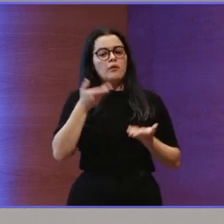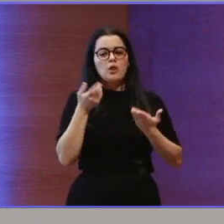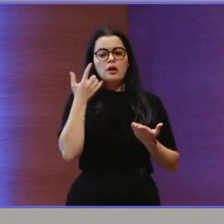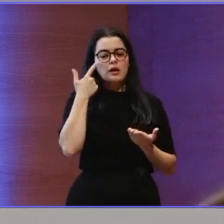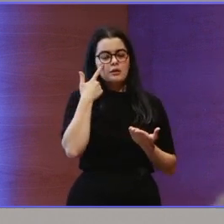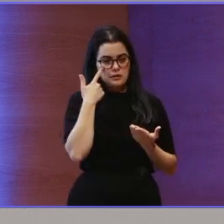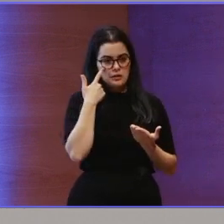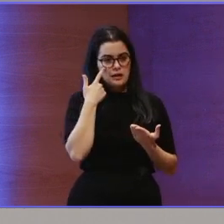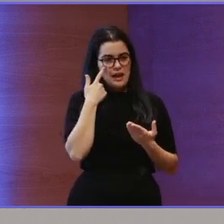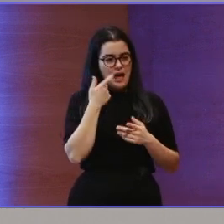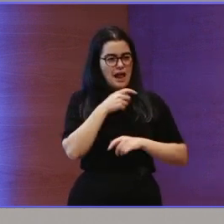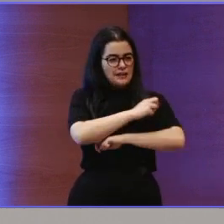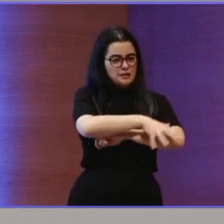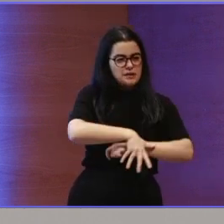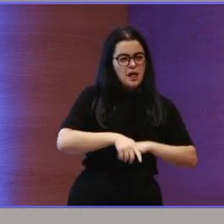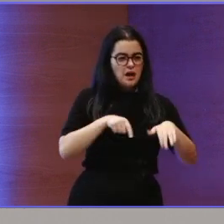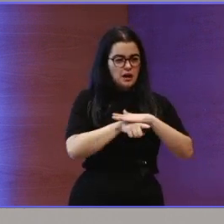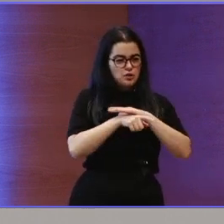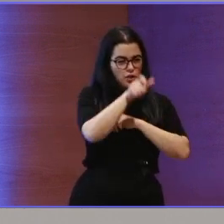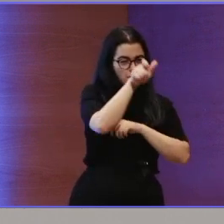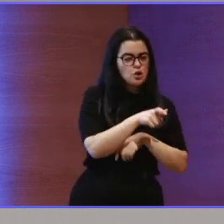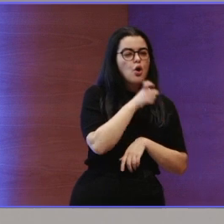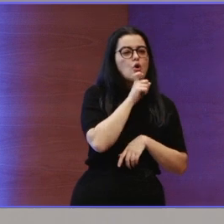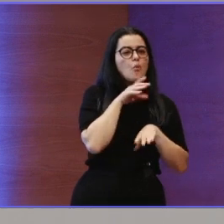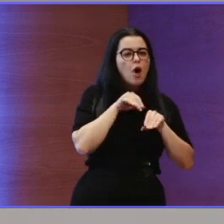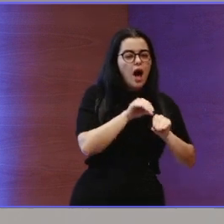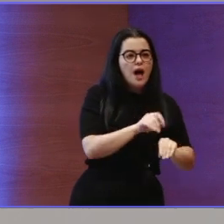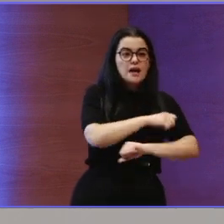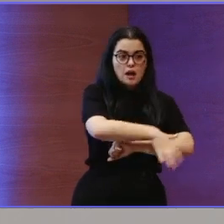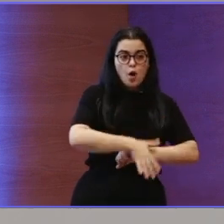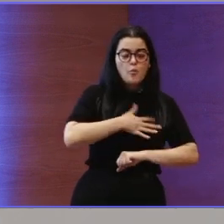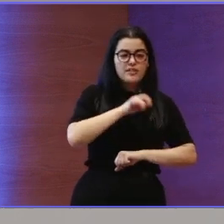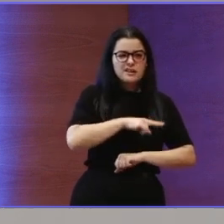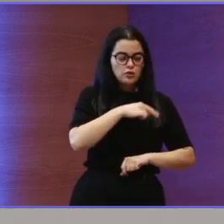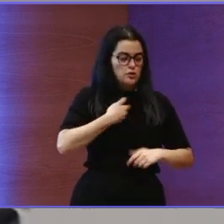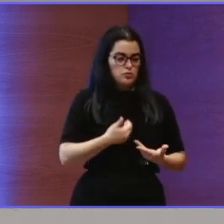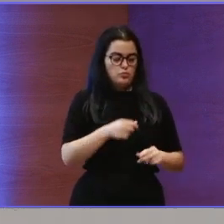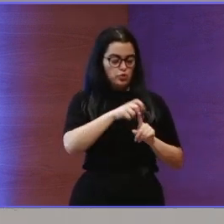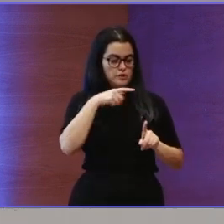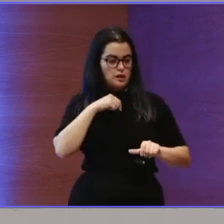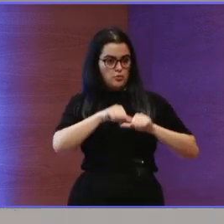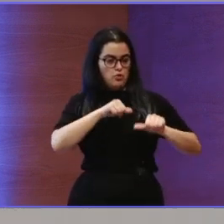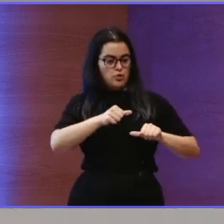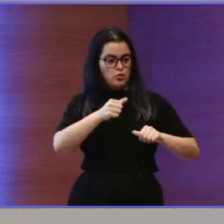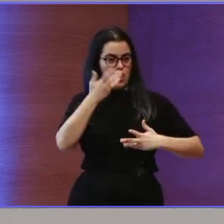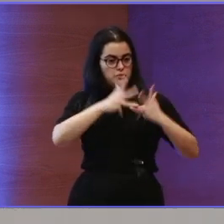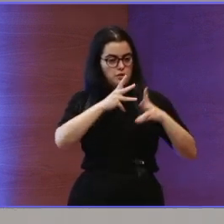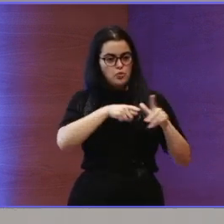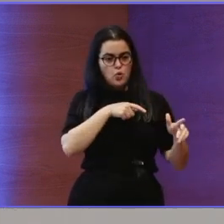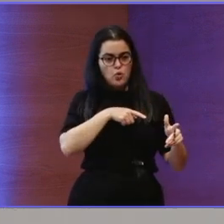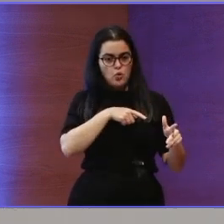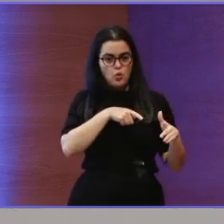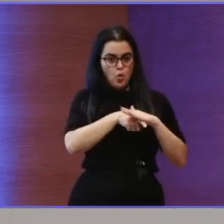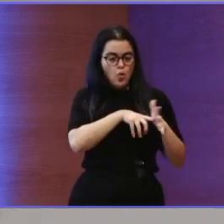gestión de la transversalidad central la persona la podemos la podemos hacer En cuanto a procedimiento administrativo o de o de gestión